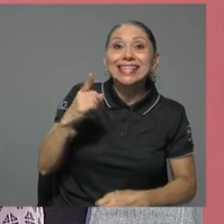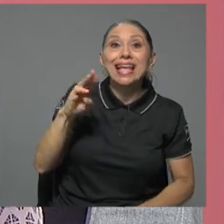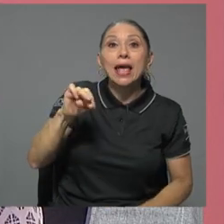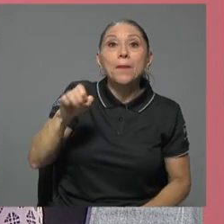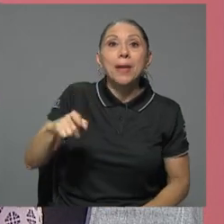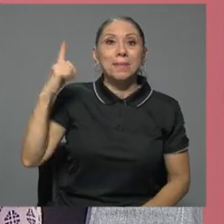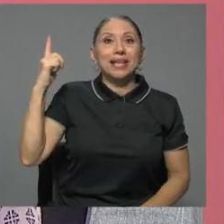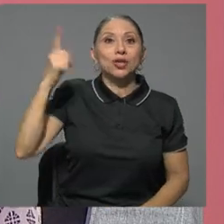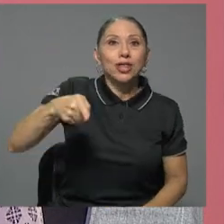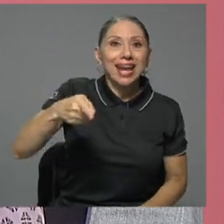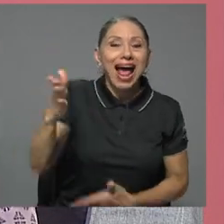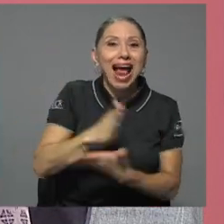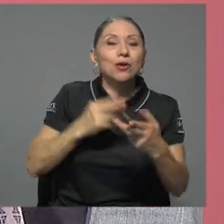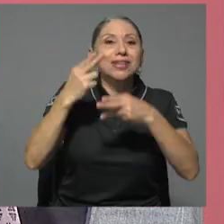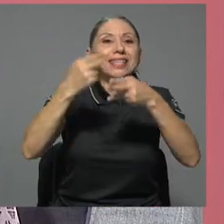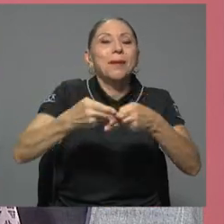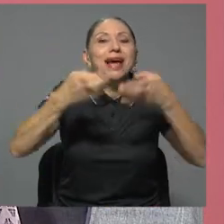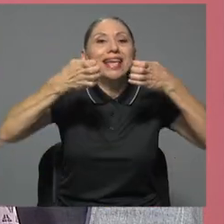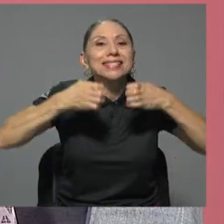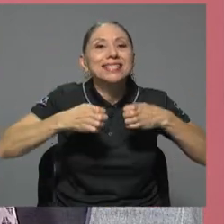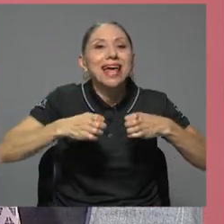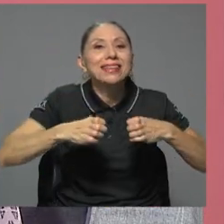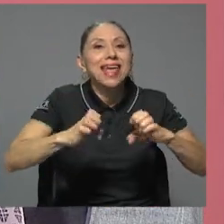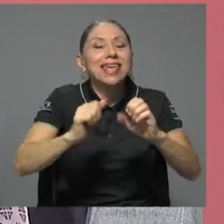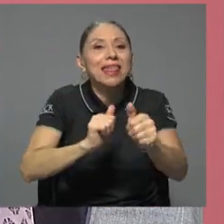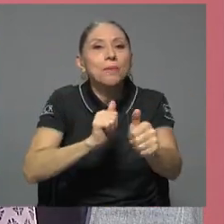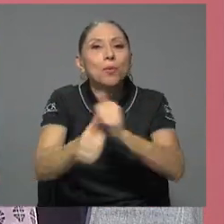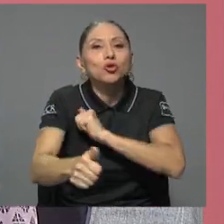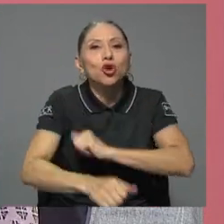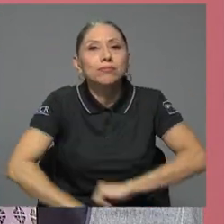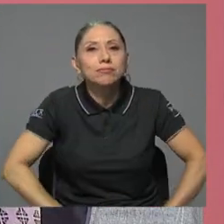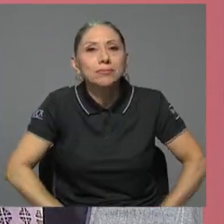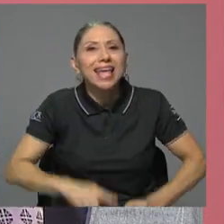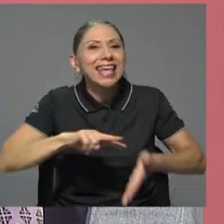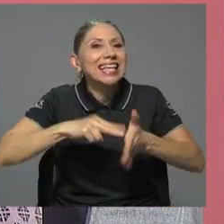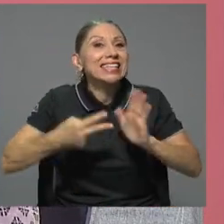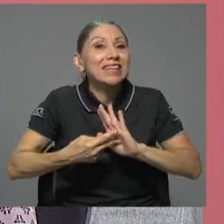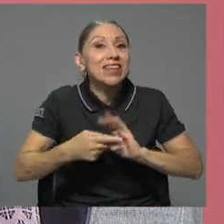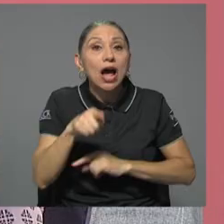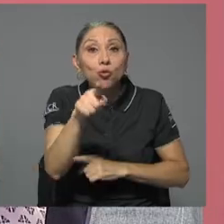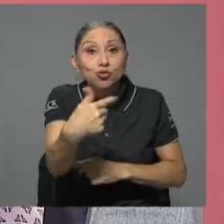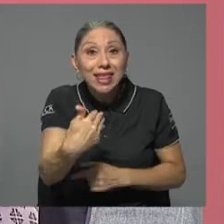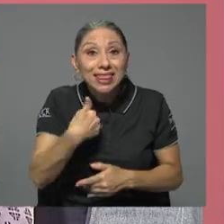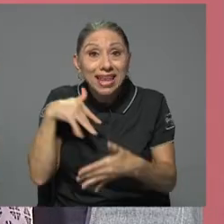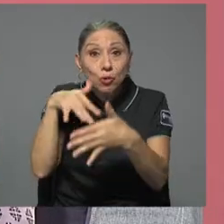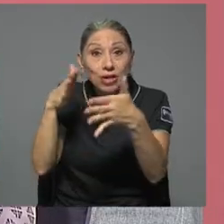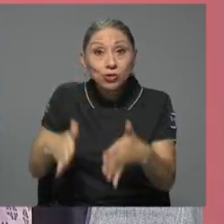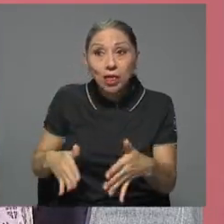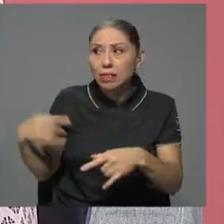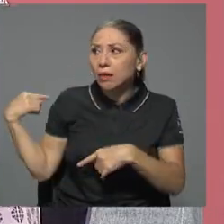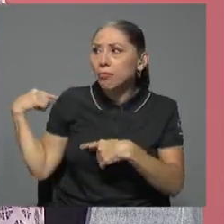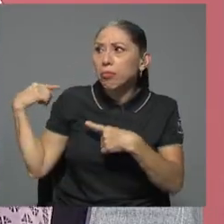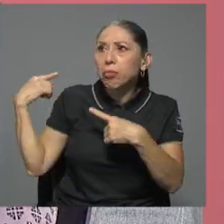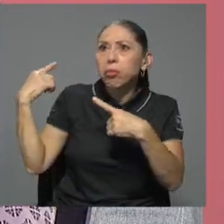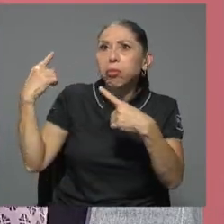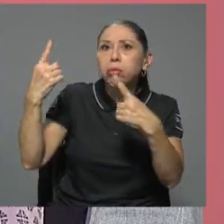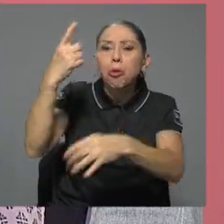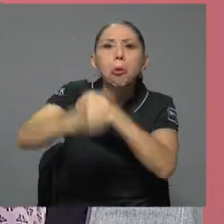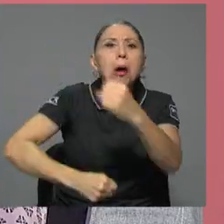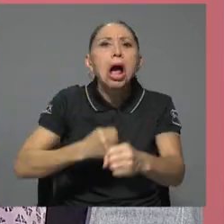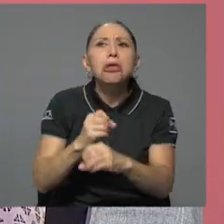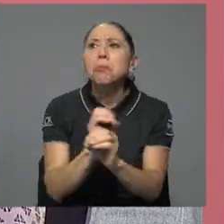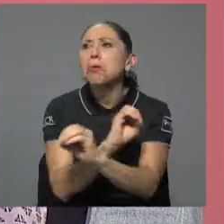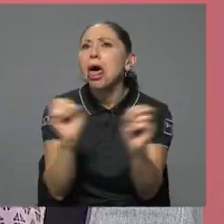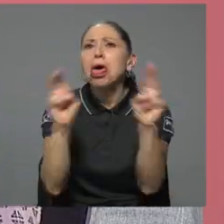cosa que se llama estrategia de promoción eso qué quiere decir que si usted tenía un estudiante que todo el año no se ha conectado no se ha querido conectar